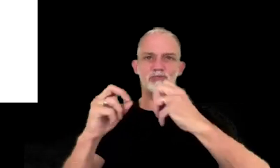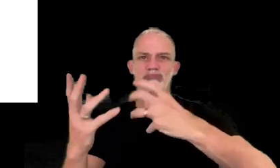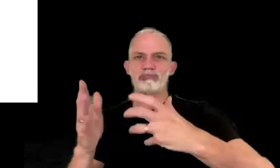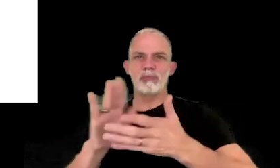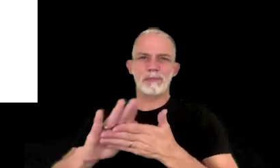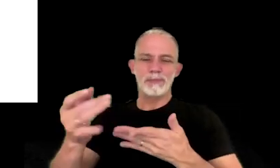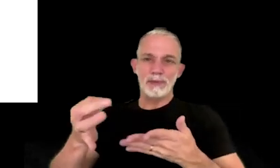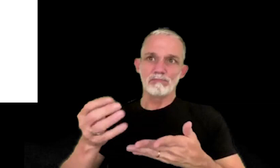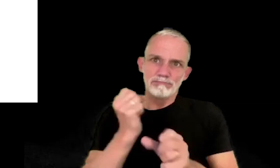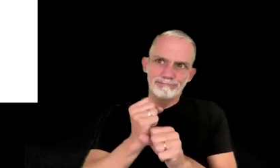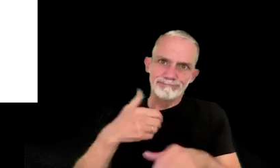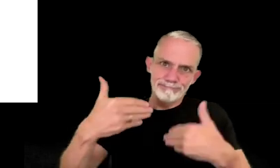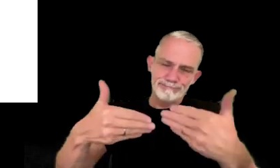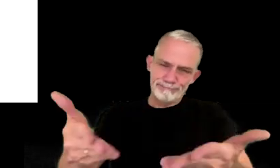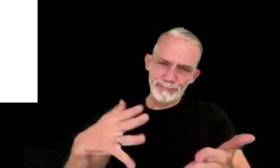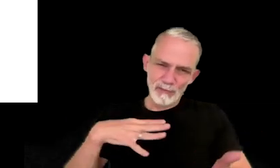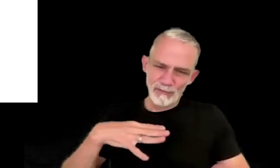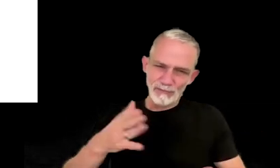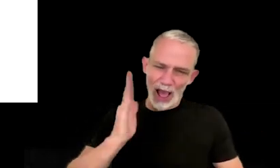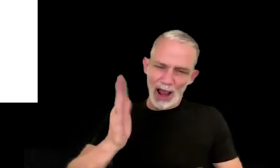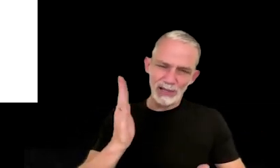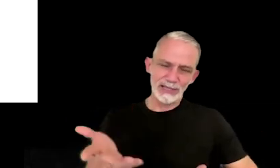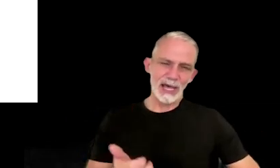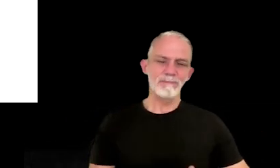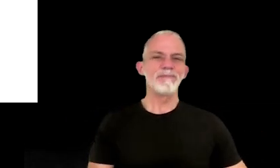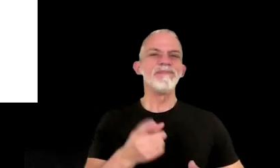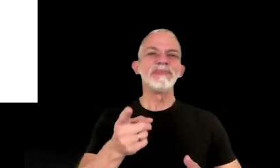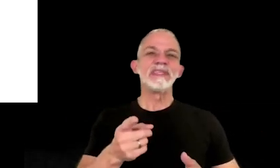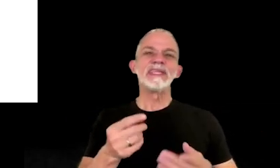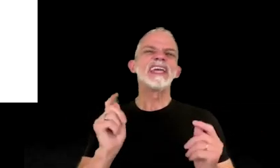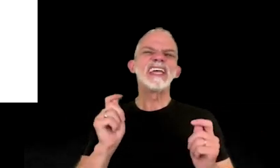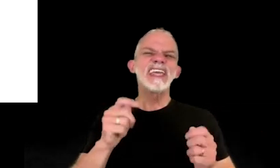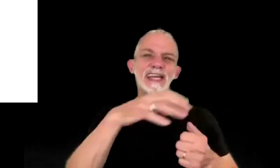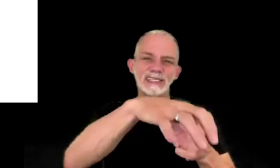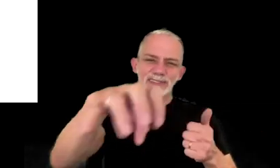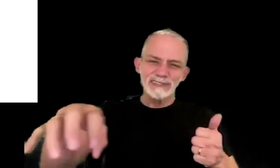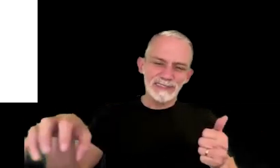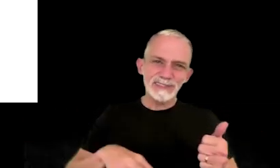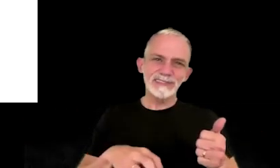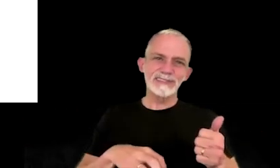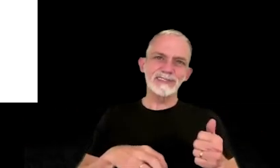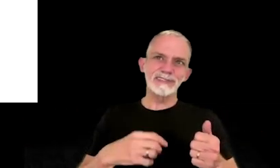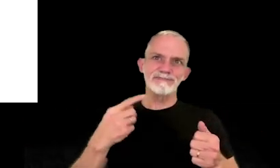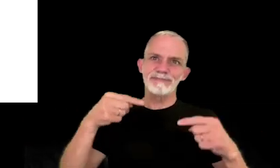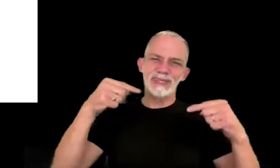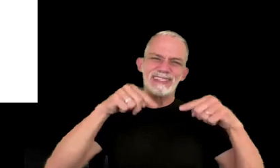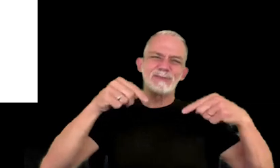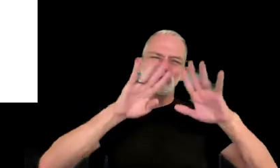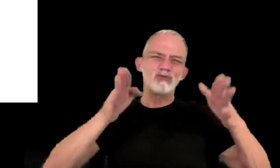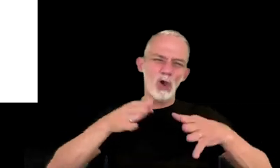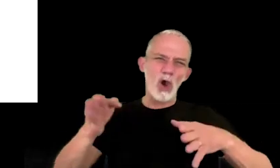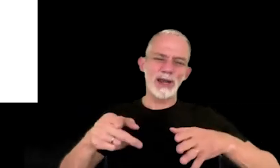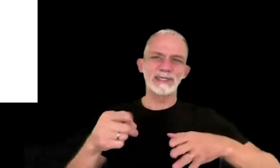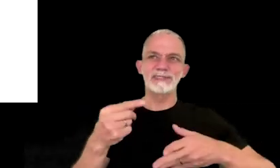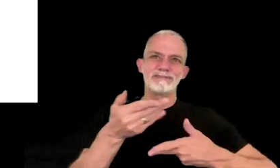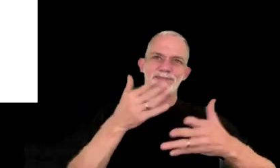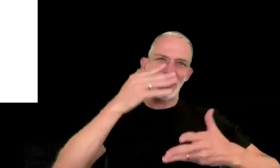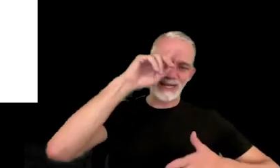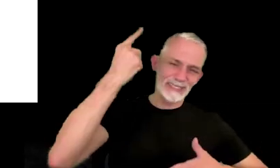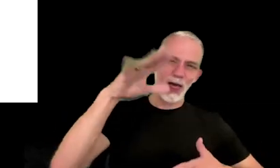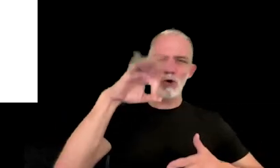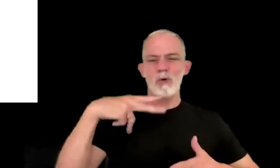trabajar, obviamente, entre todas las entidades, ¿no? Y entre los organismos públicos y